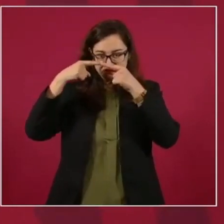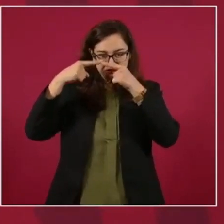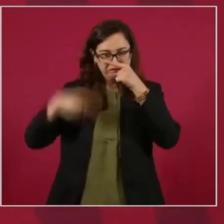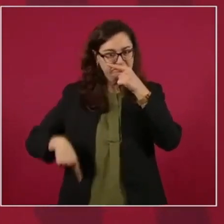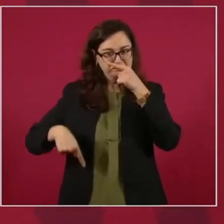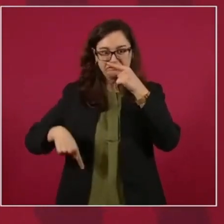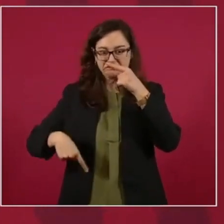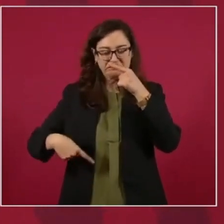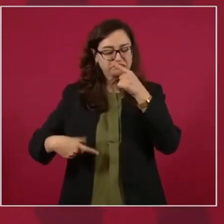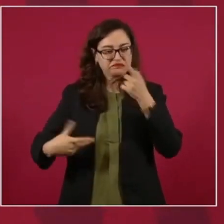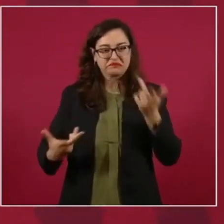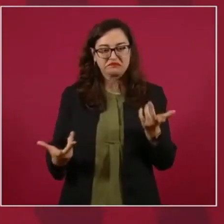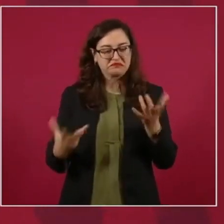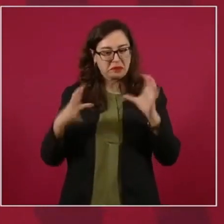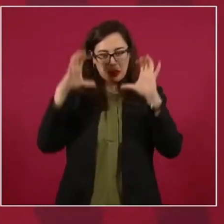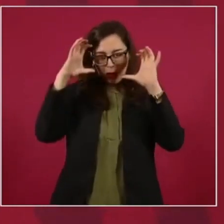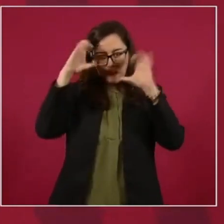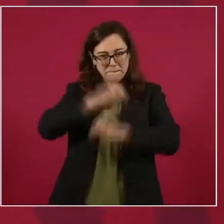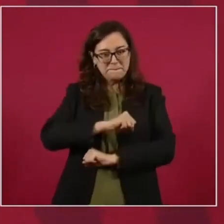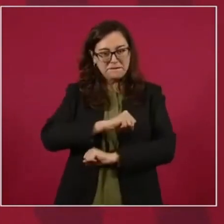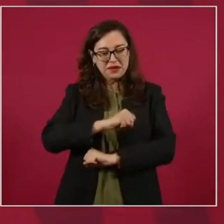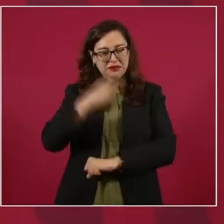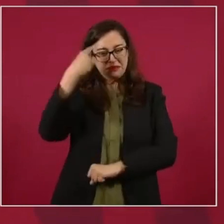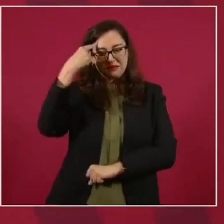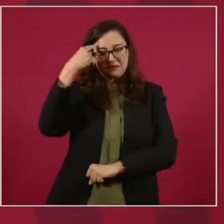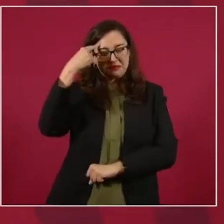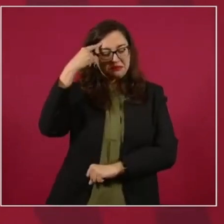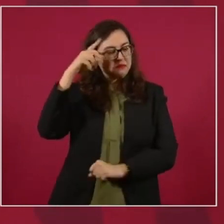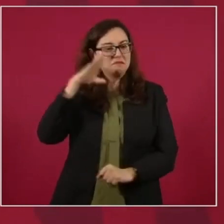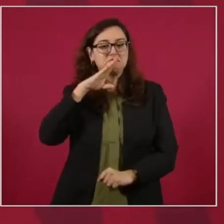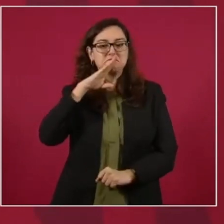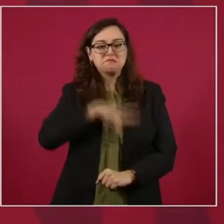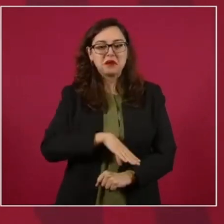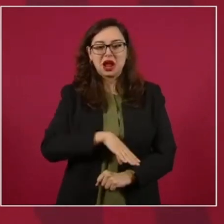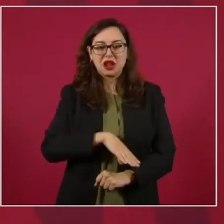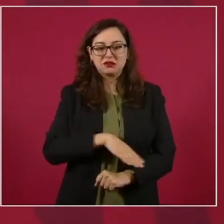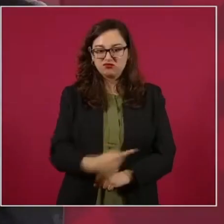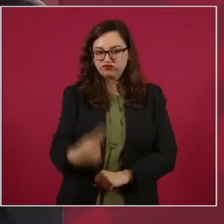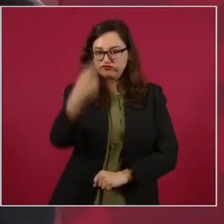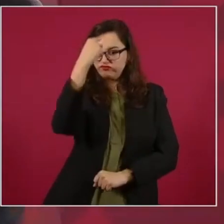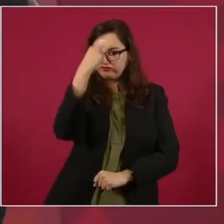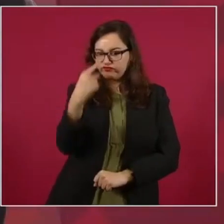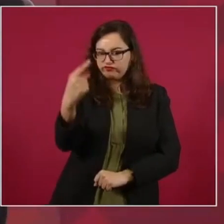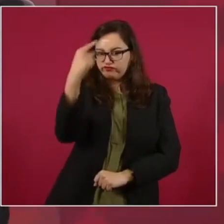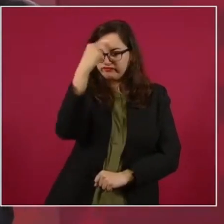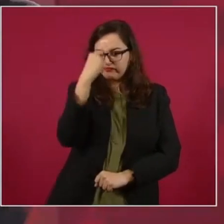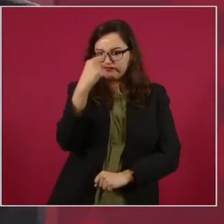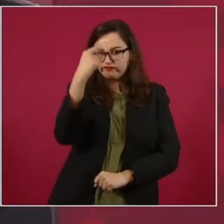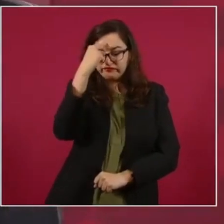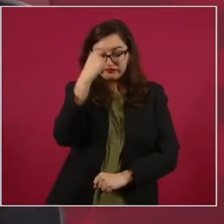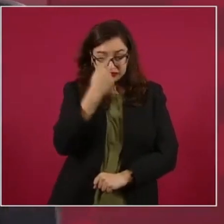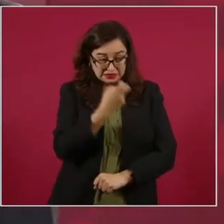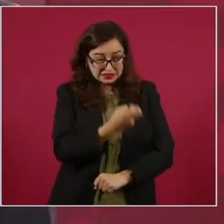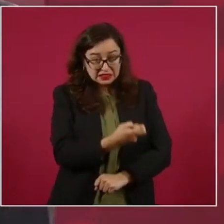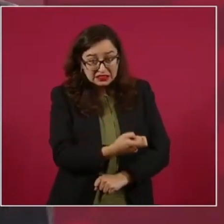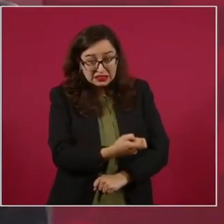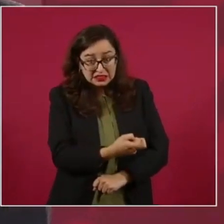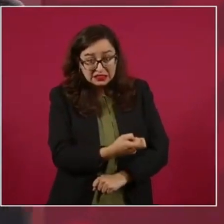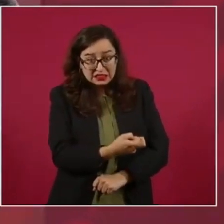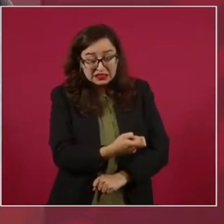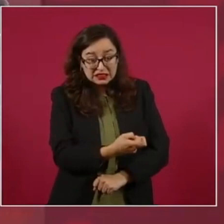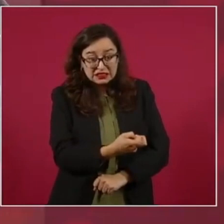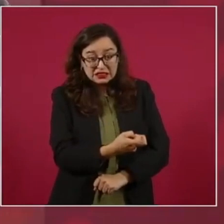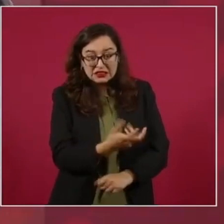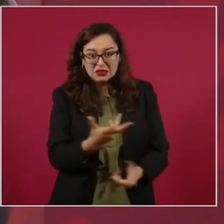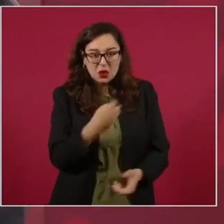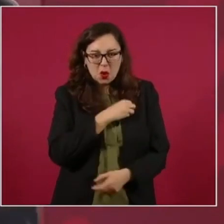por el fanatismo, por lo ideológico, por lo dogmático,